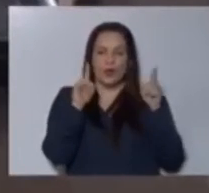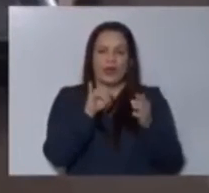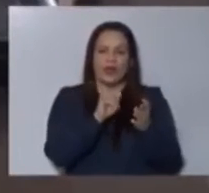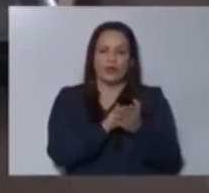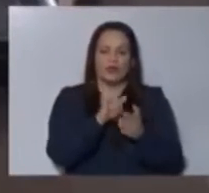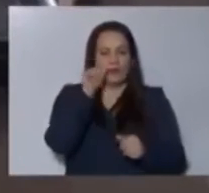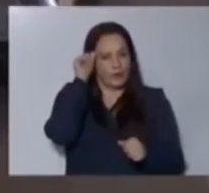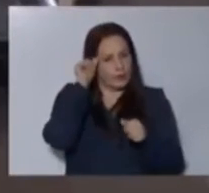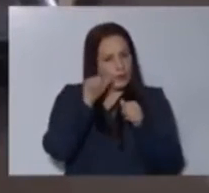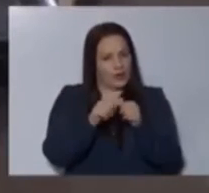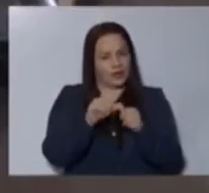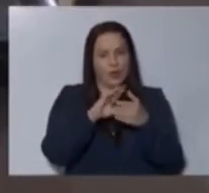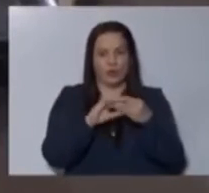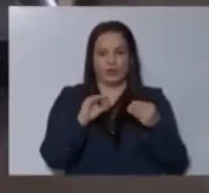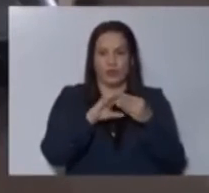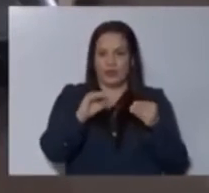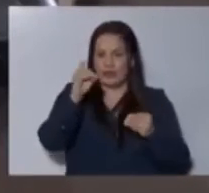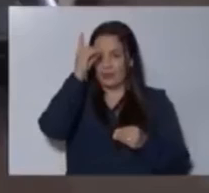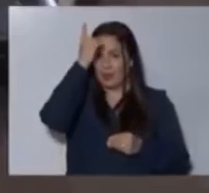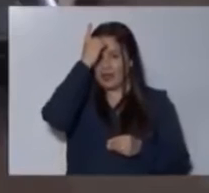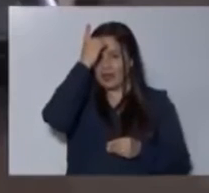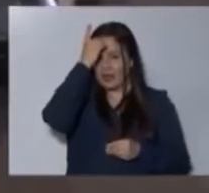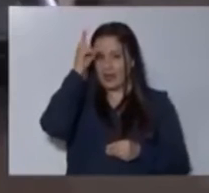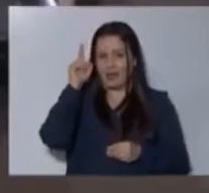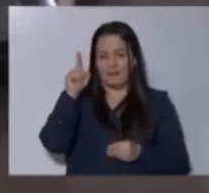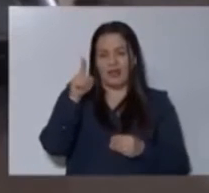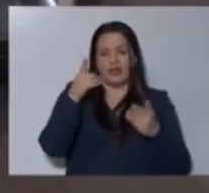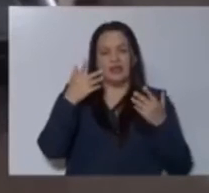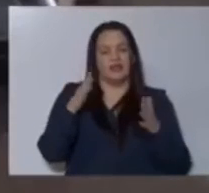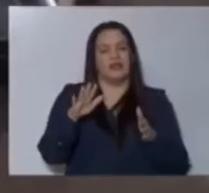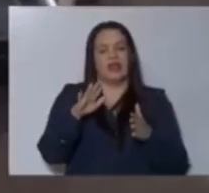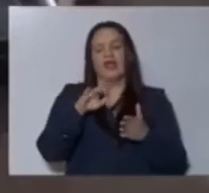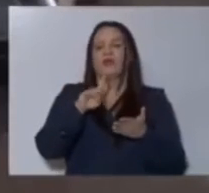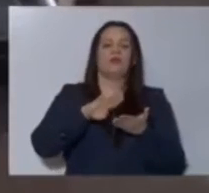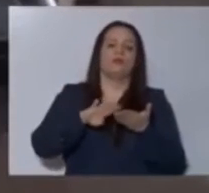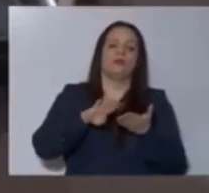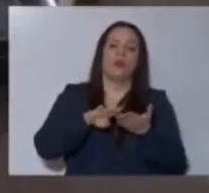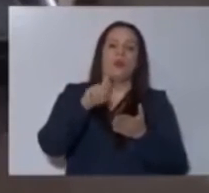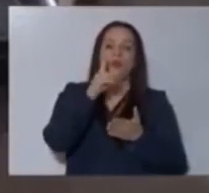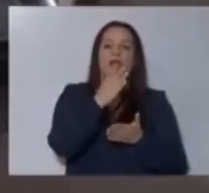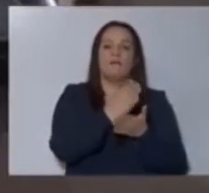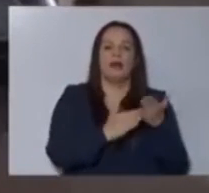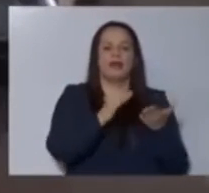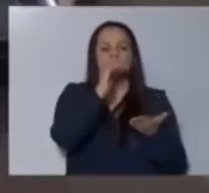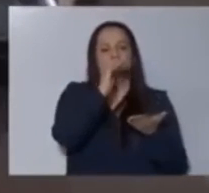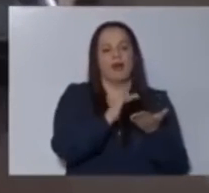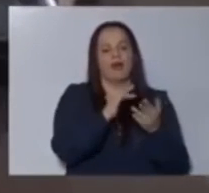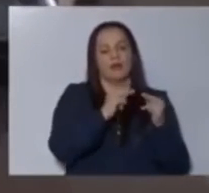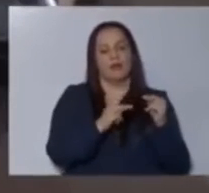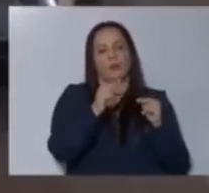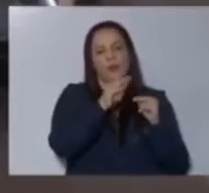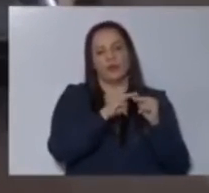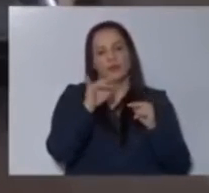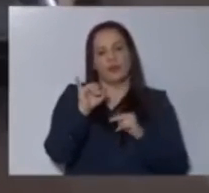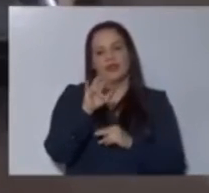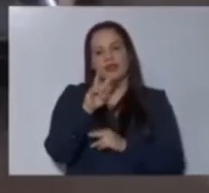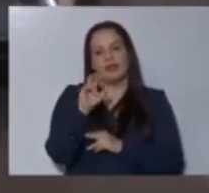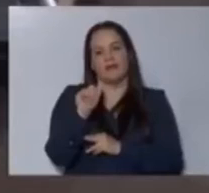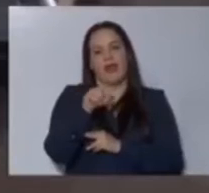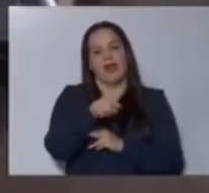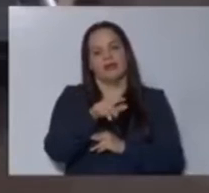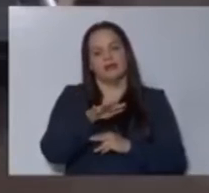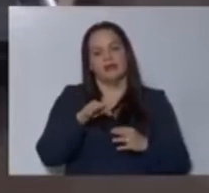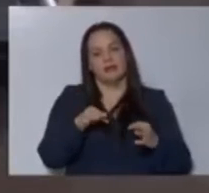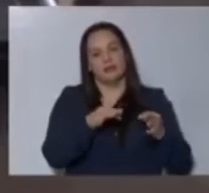recuerdo, en Alemania, o les cuento, en Alemania están exonerando una parte y bajando el impuesto del IVA a ese sector para que